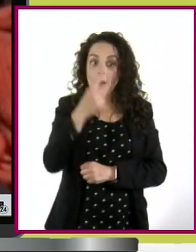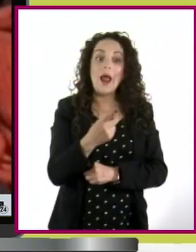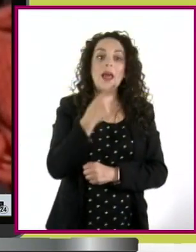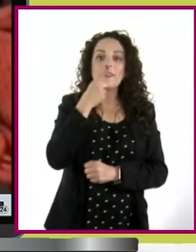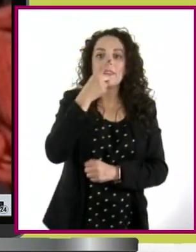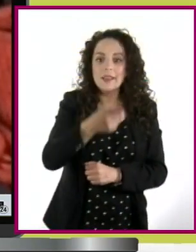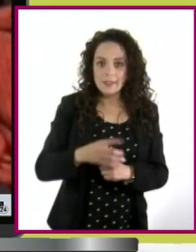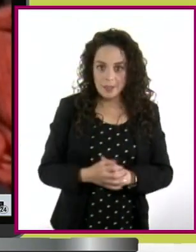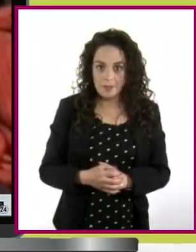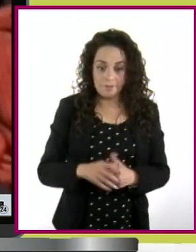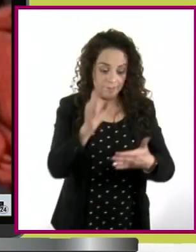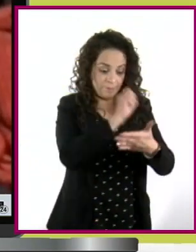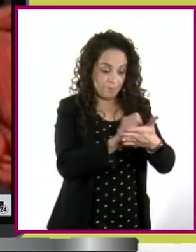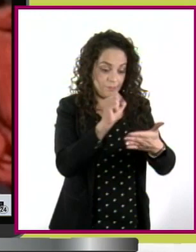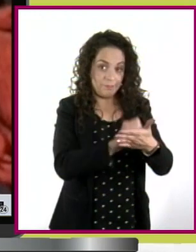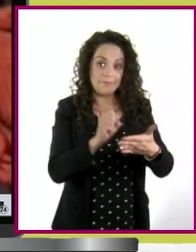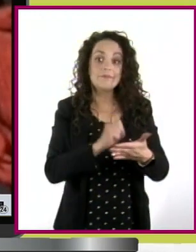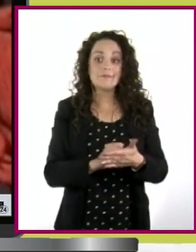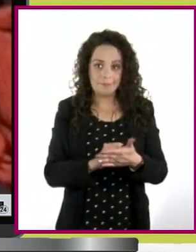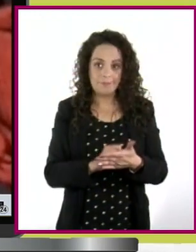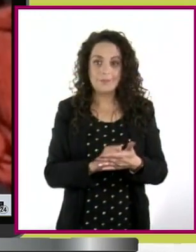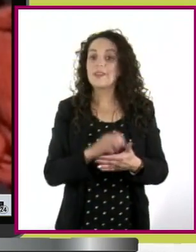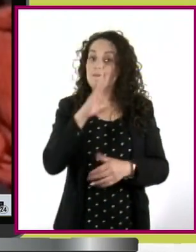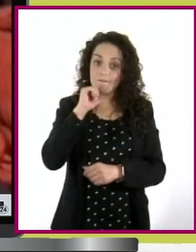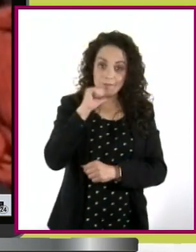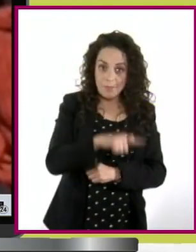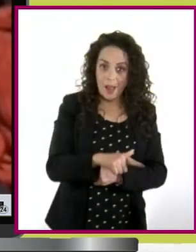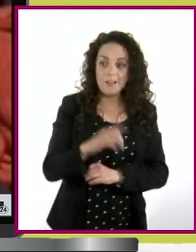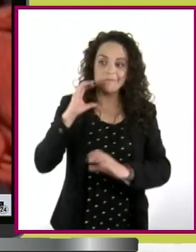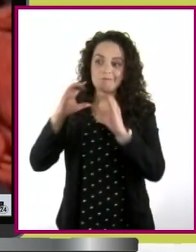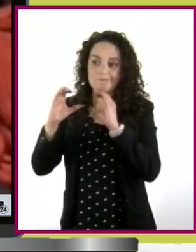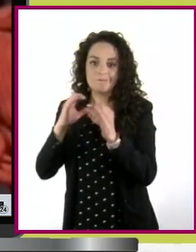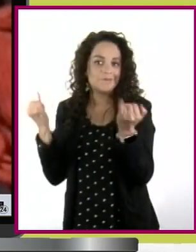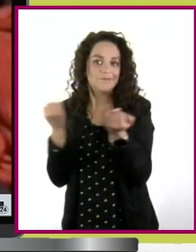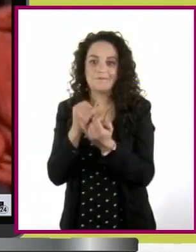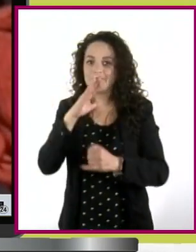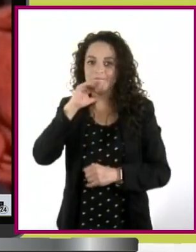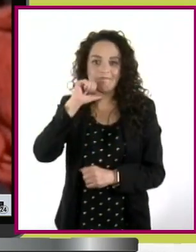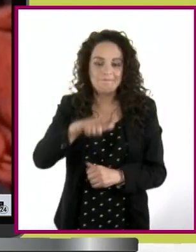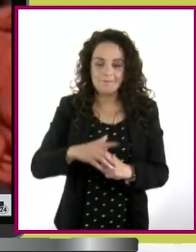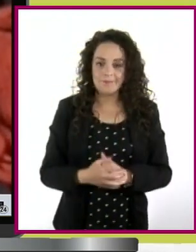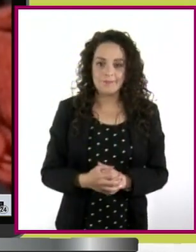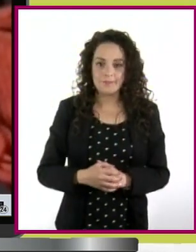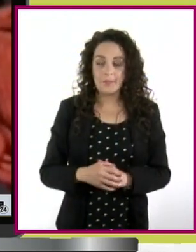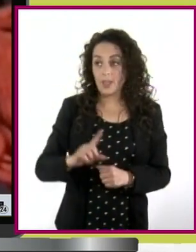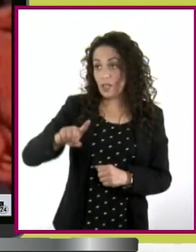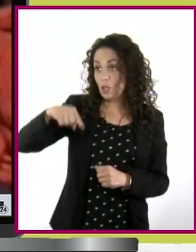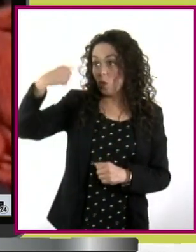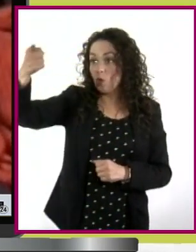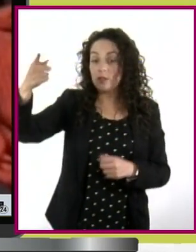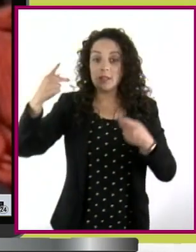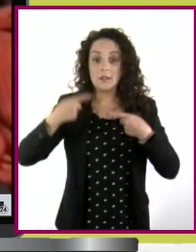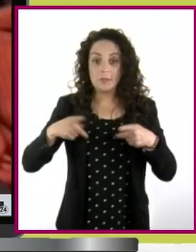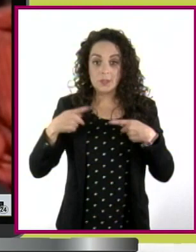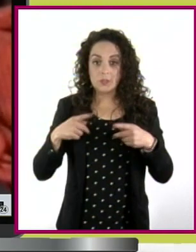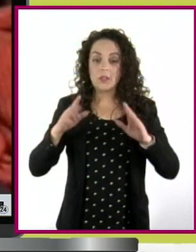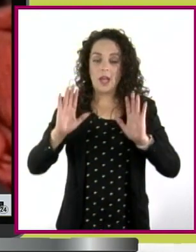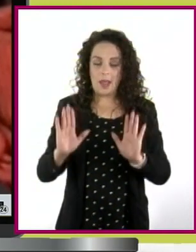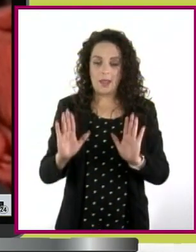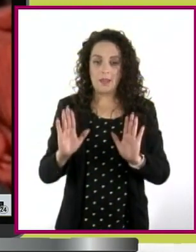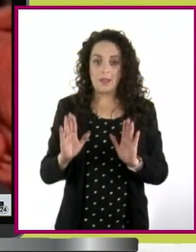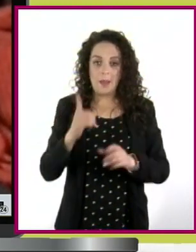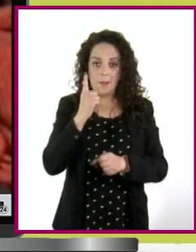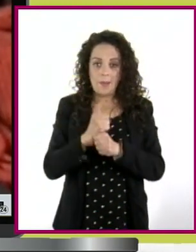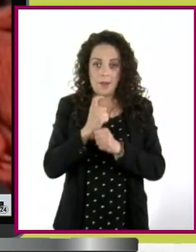escritura, comunicarte correctamente. Y las dificultades que radican en el receptor tienen que ver con el contexto en el cual se ubica